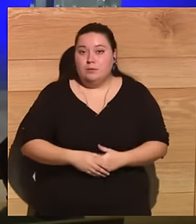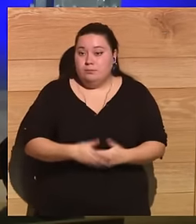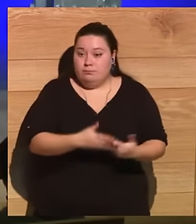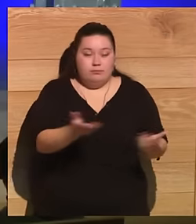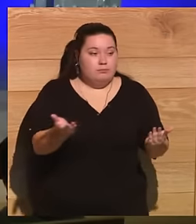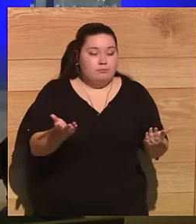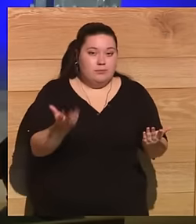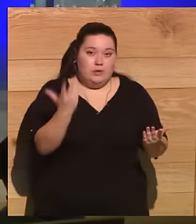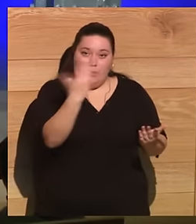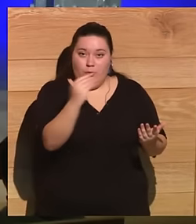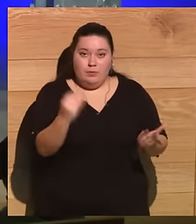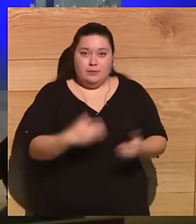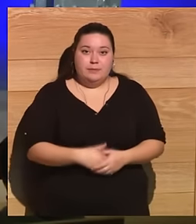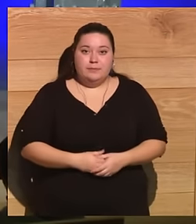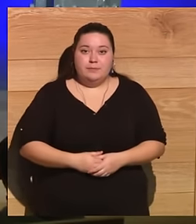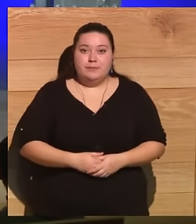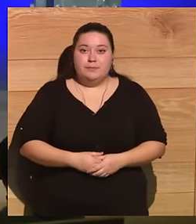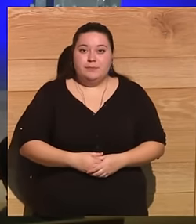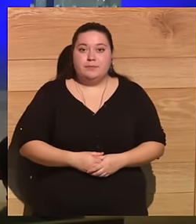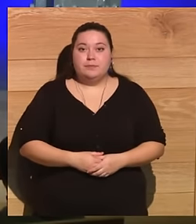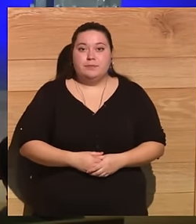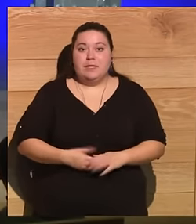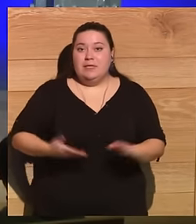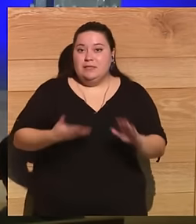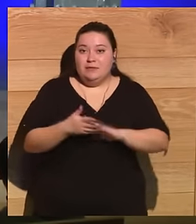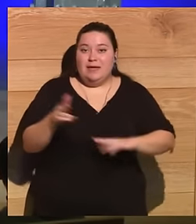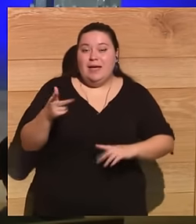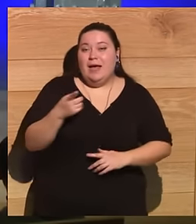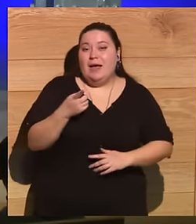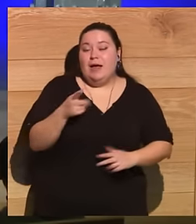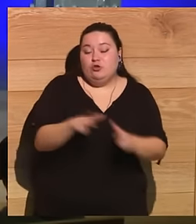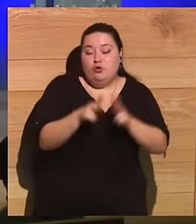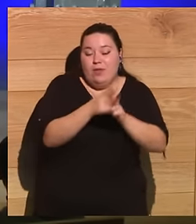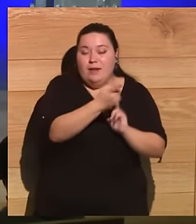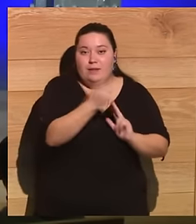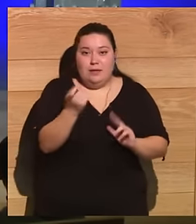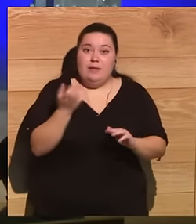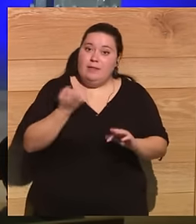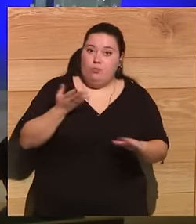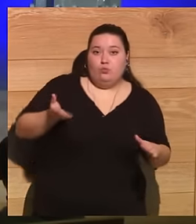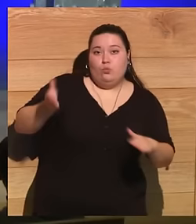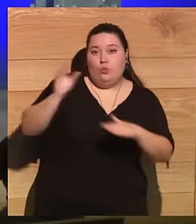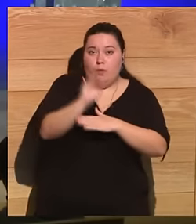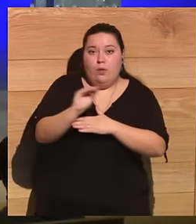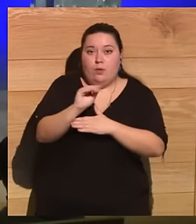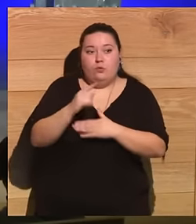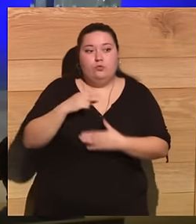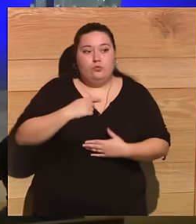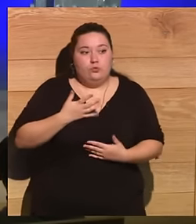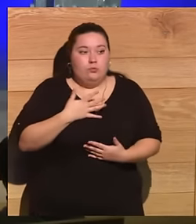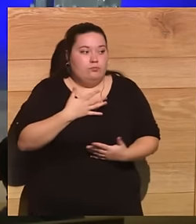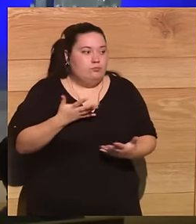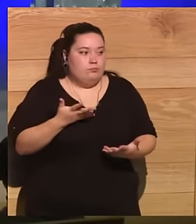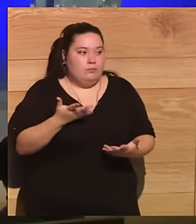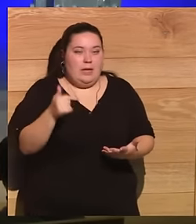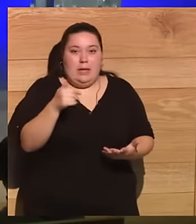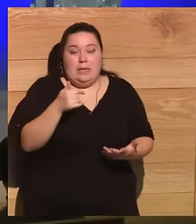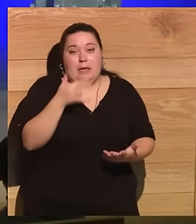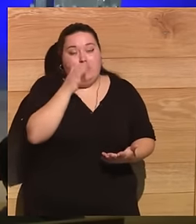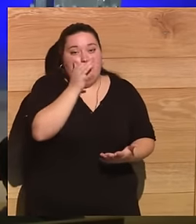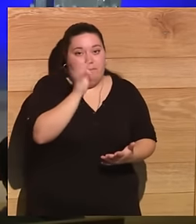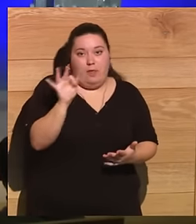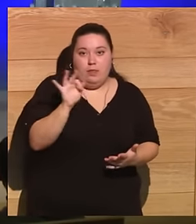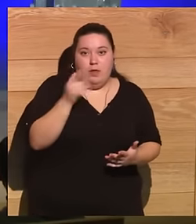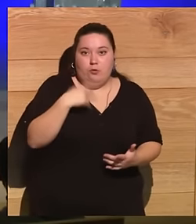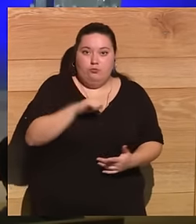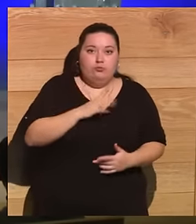Chavales. Entonces, es una necesidad social imperante. Tenemos que cuidarlos. Y estoy encantado de que al menos en Francia pudimos abrir